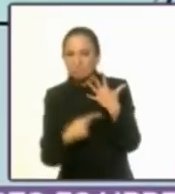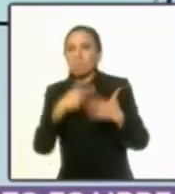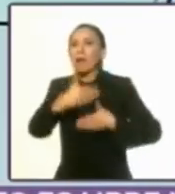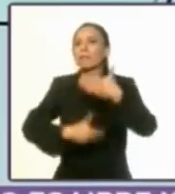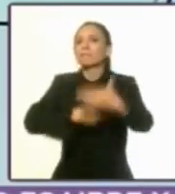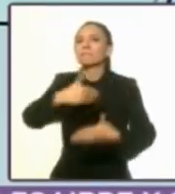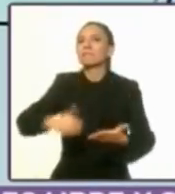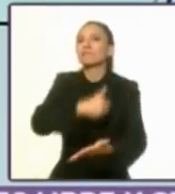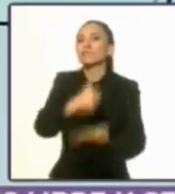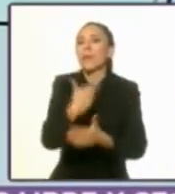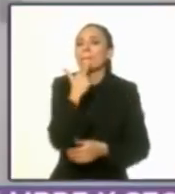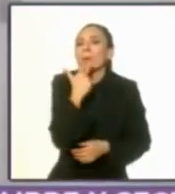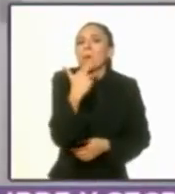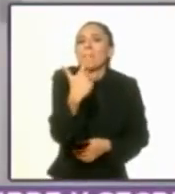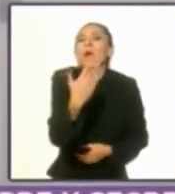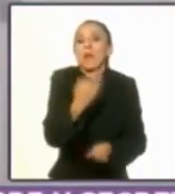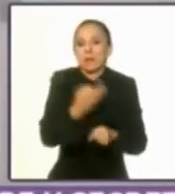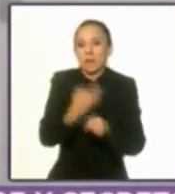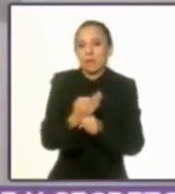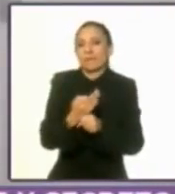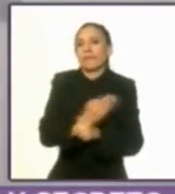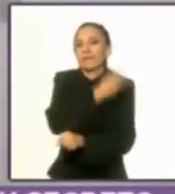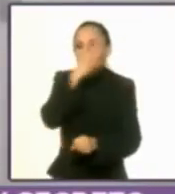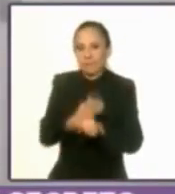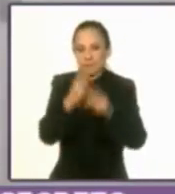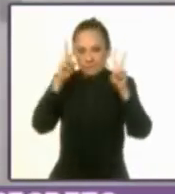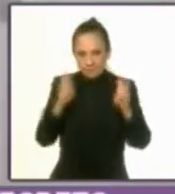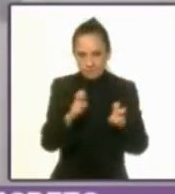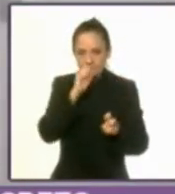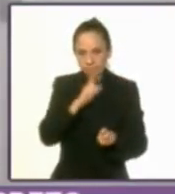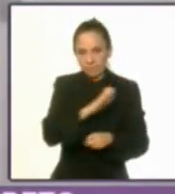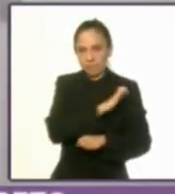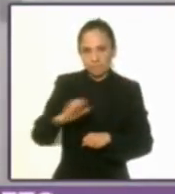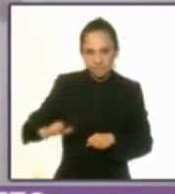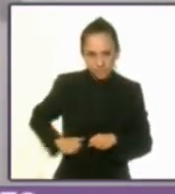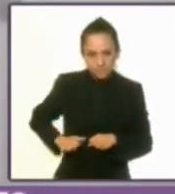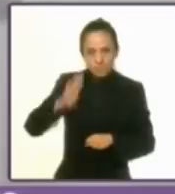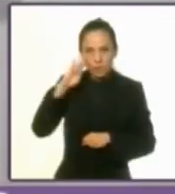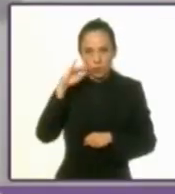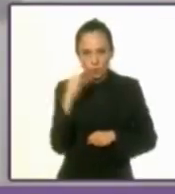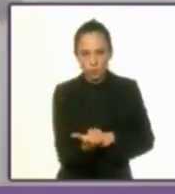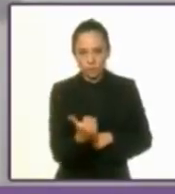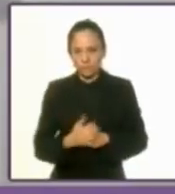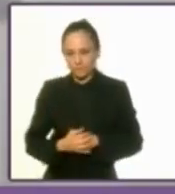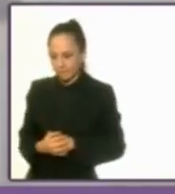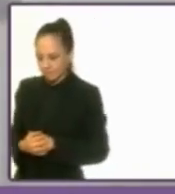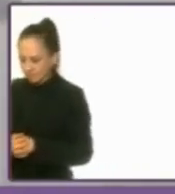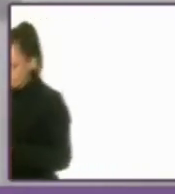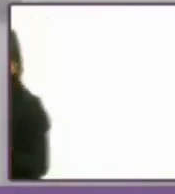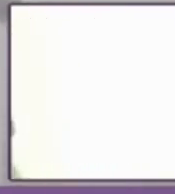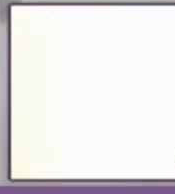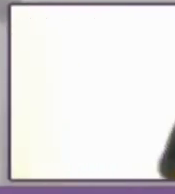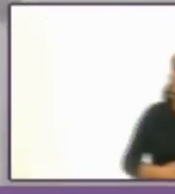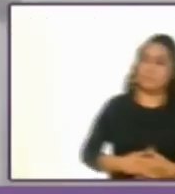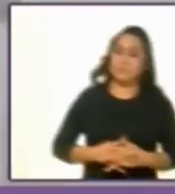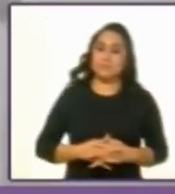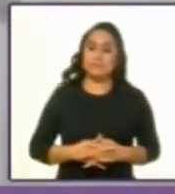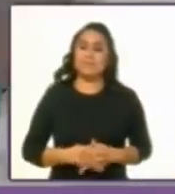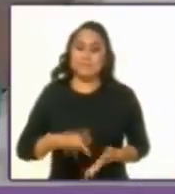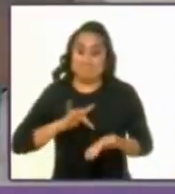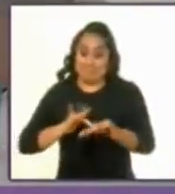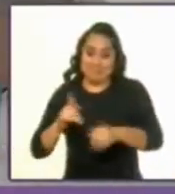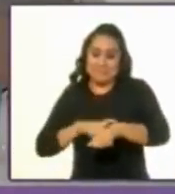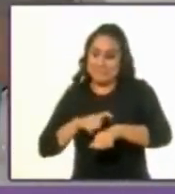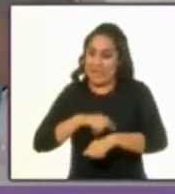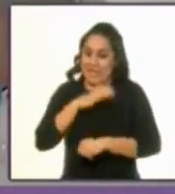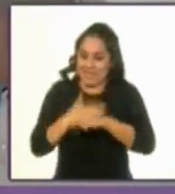ciudad mariana hoy le toca a usted en el orden que han venido levantando la mano gracias se nos acaba el tiempo